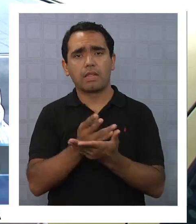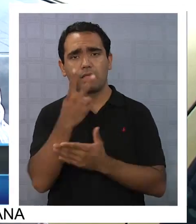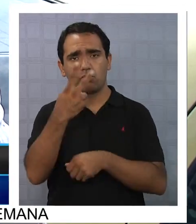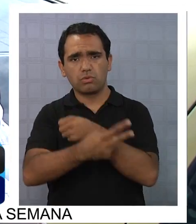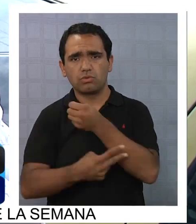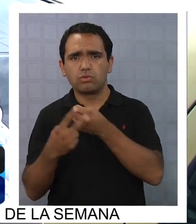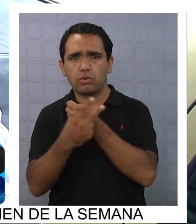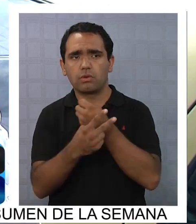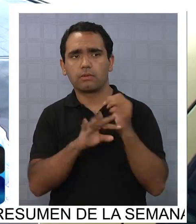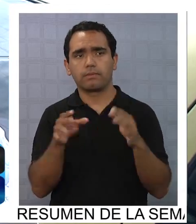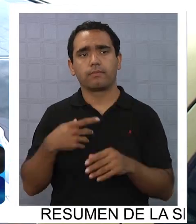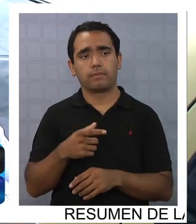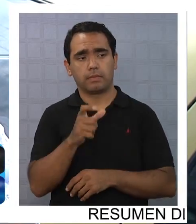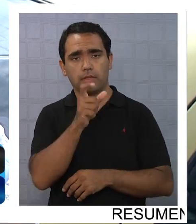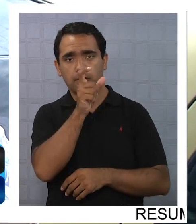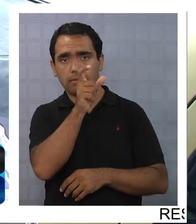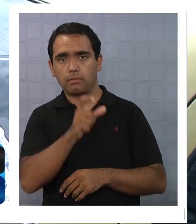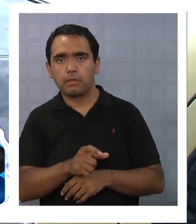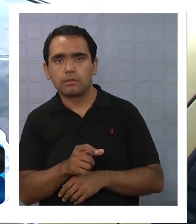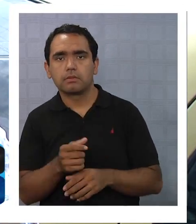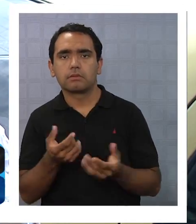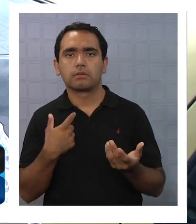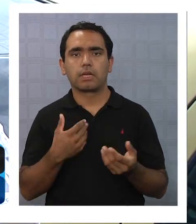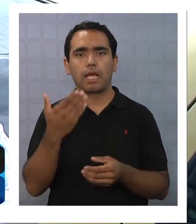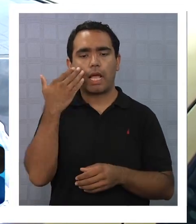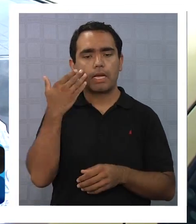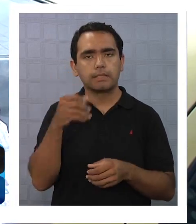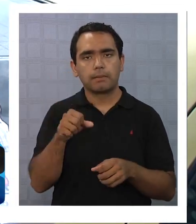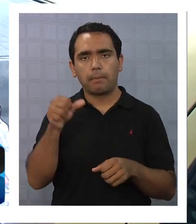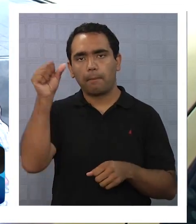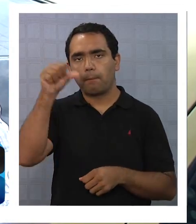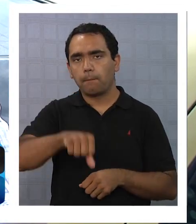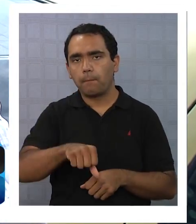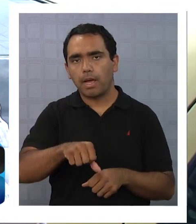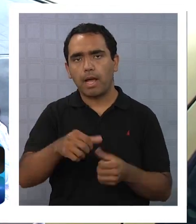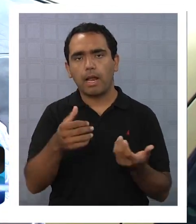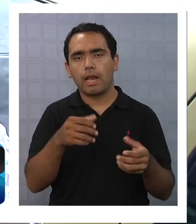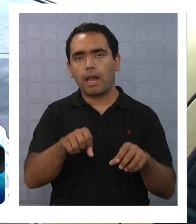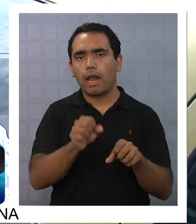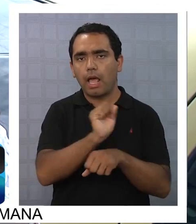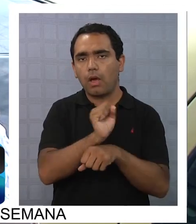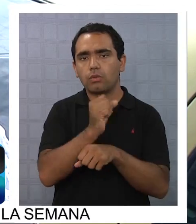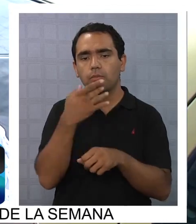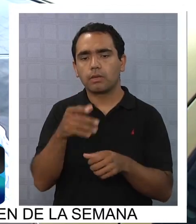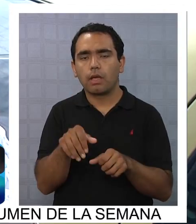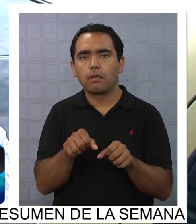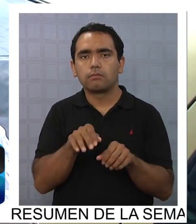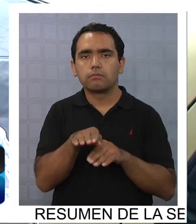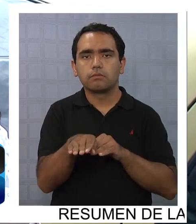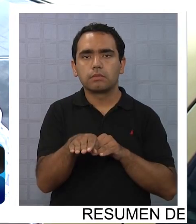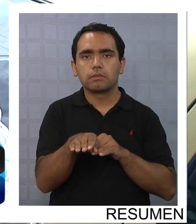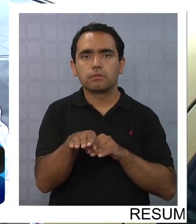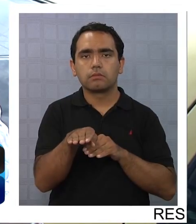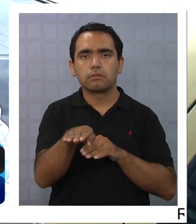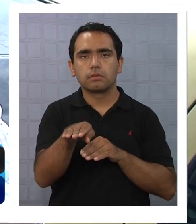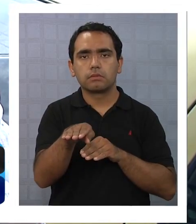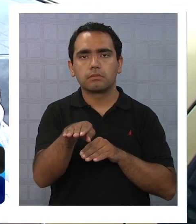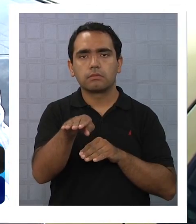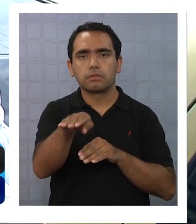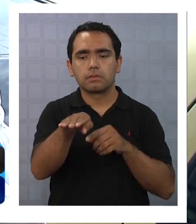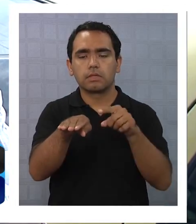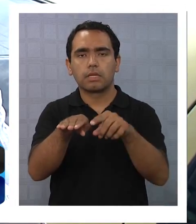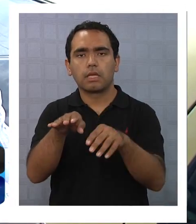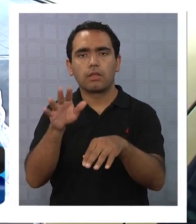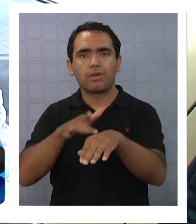colega que casi funde el auto porque el hecho de subir de a poco, se le calentó el auto, en